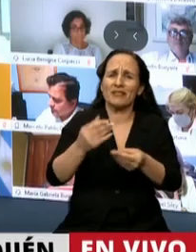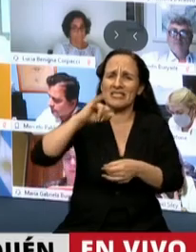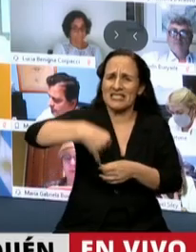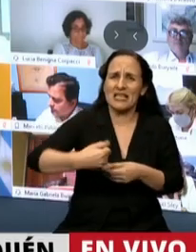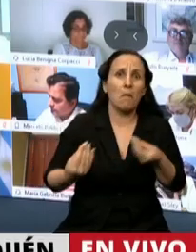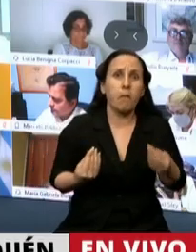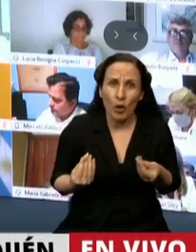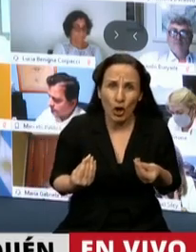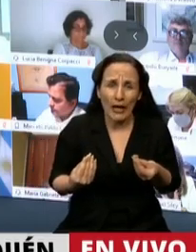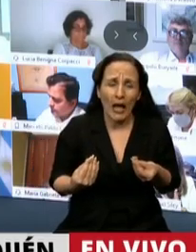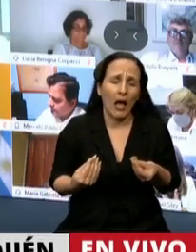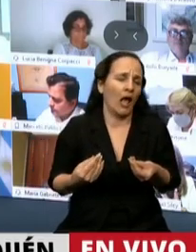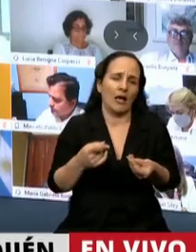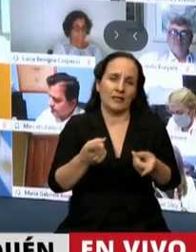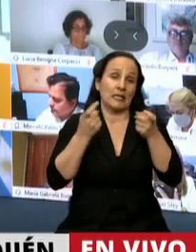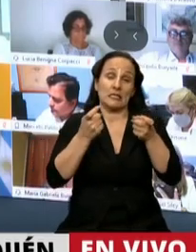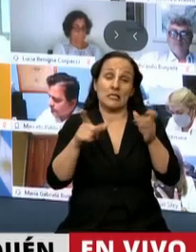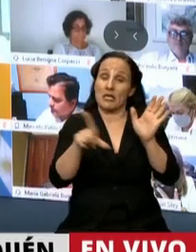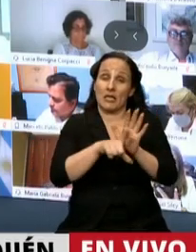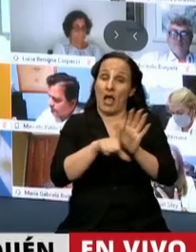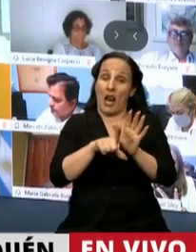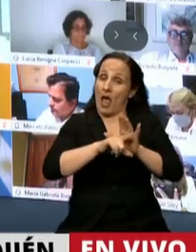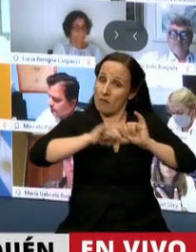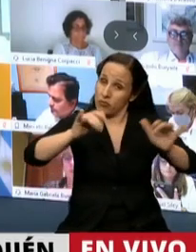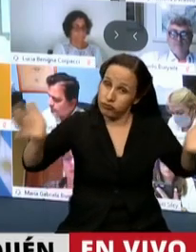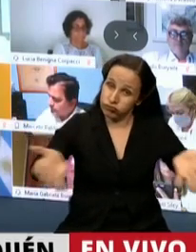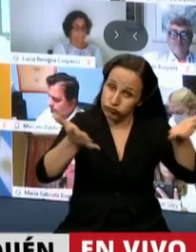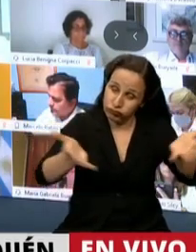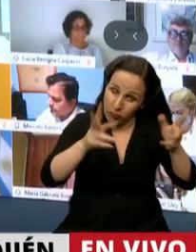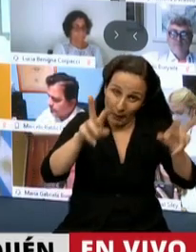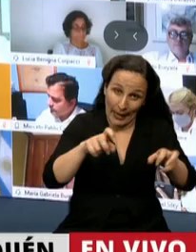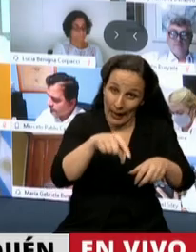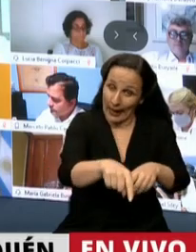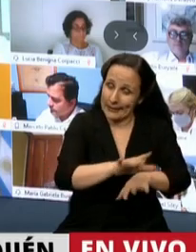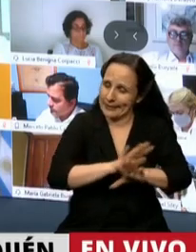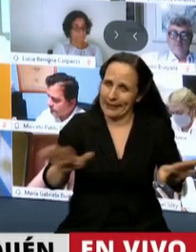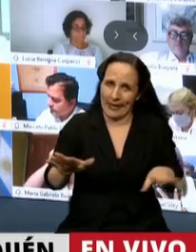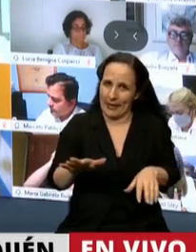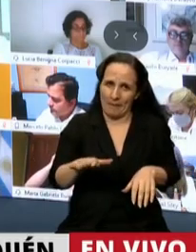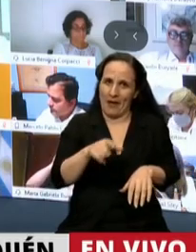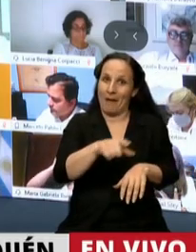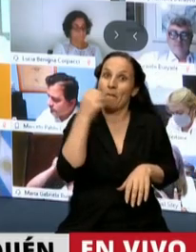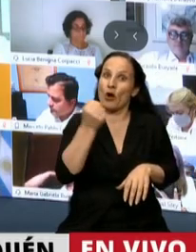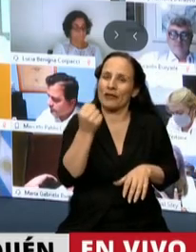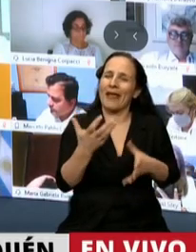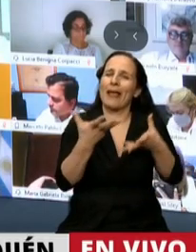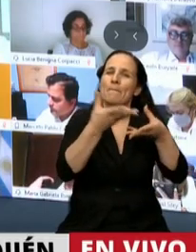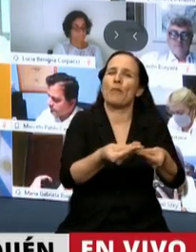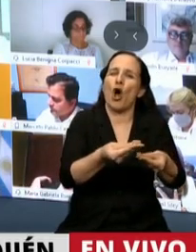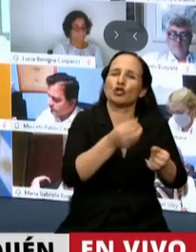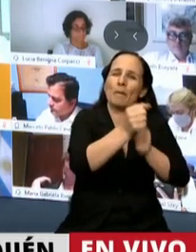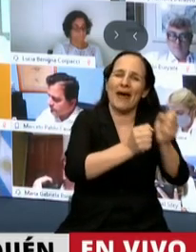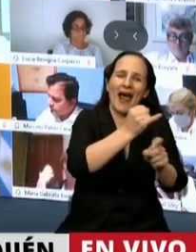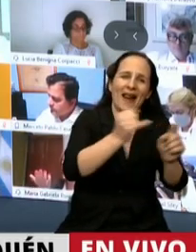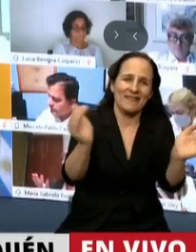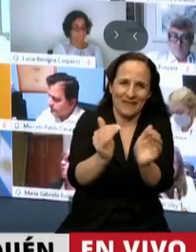no podemos seguir sin una ley de promoción del sector que va a significar un importante apoyo a emprendedores,